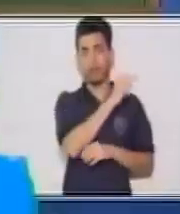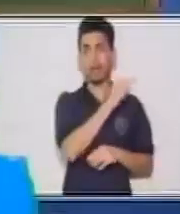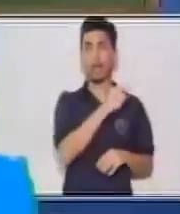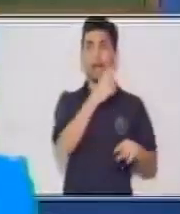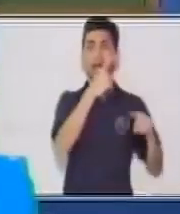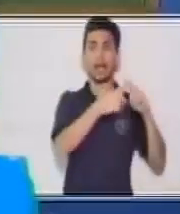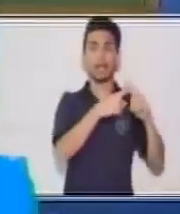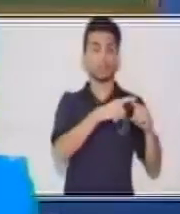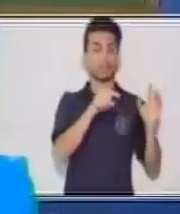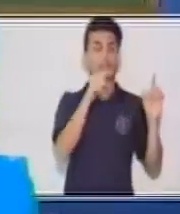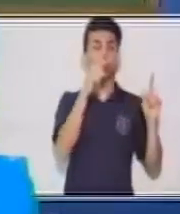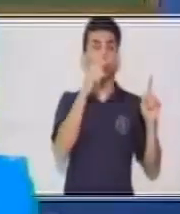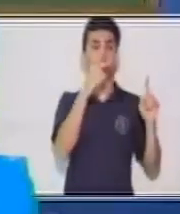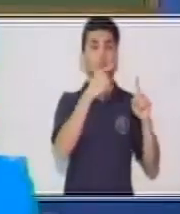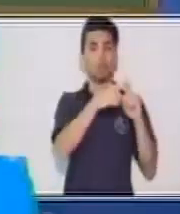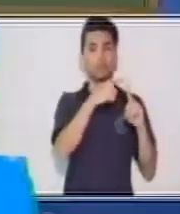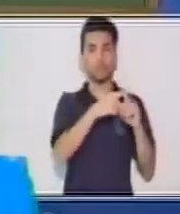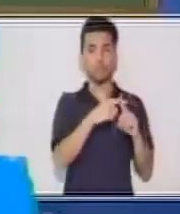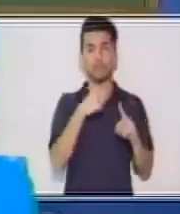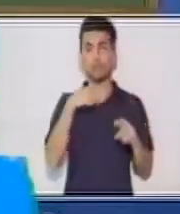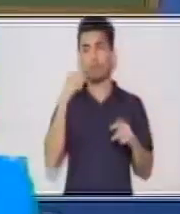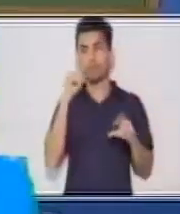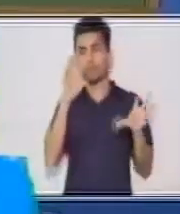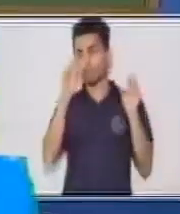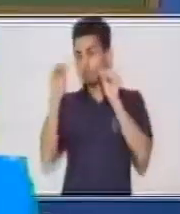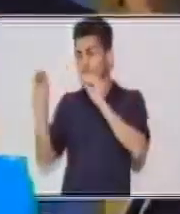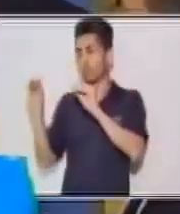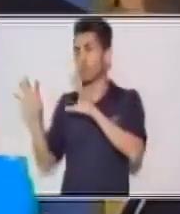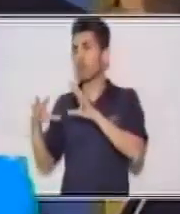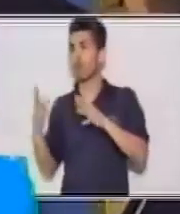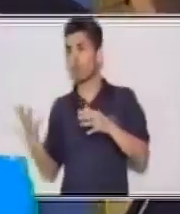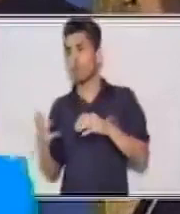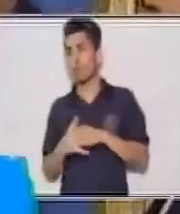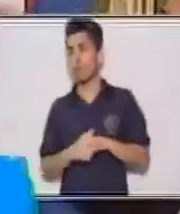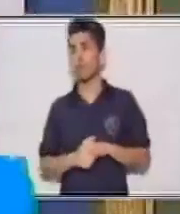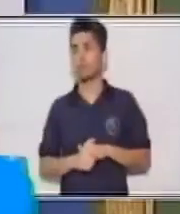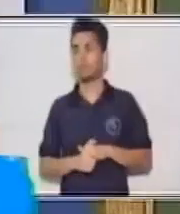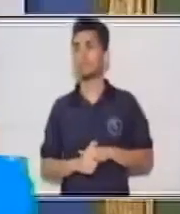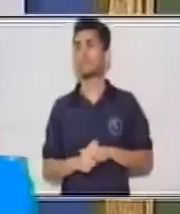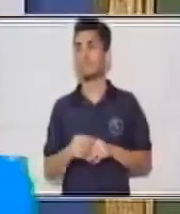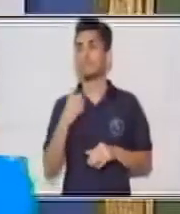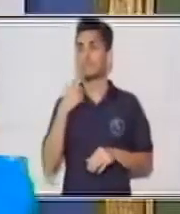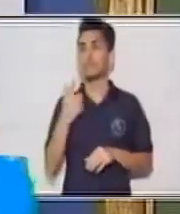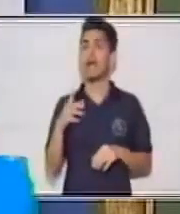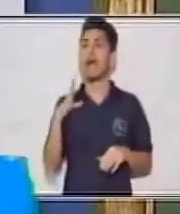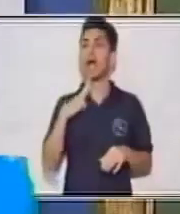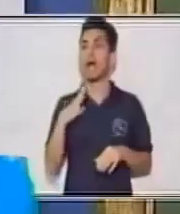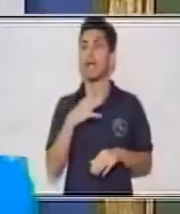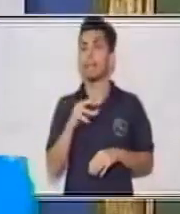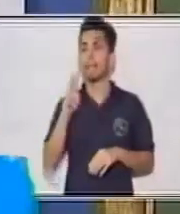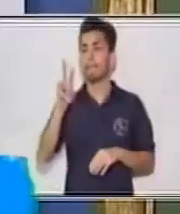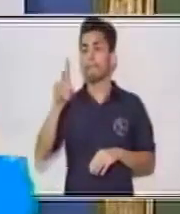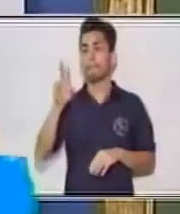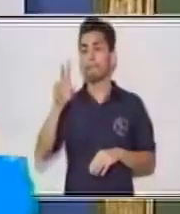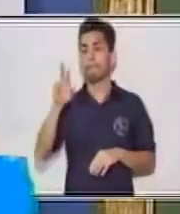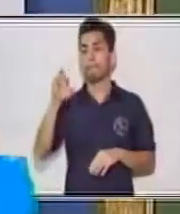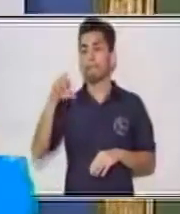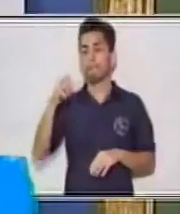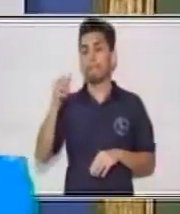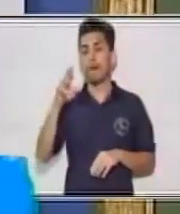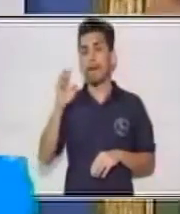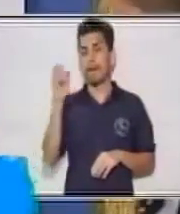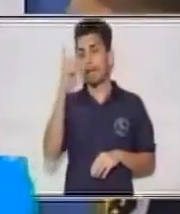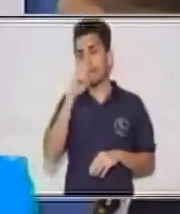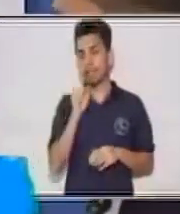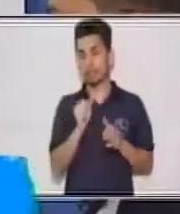¿cómo podemos ubicarnos dentro de este cuadrante? Por medio de pares ordenados. ¿Y qué son los pares ordenados?